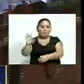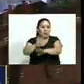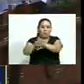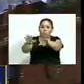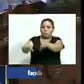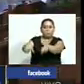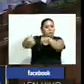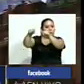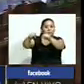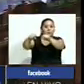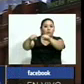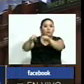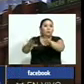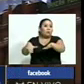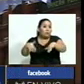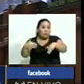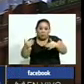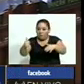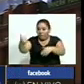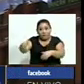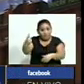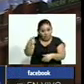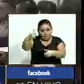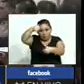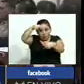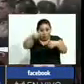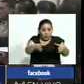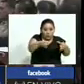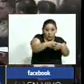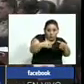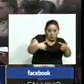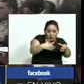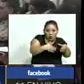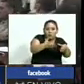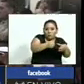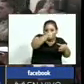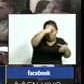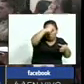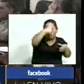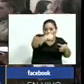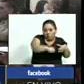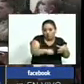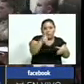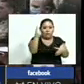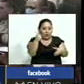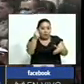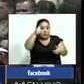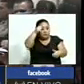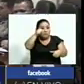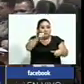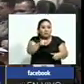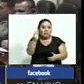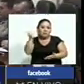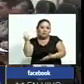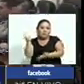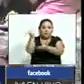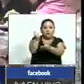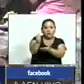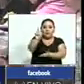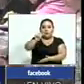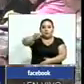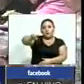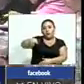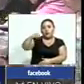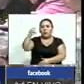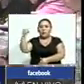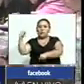quedaba suspendida, al no tener un acuerdo en la Comisión de Hacienda para dictaminar el aval de los 2.000 millones de dólares,